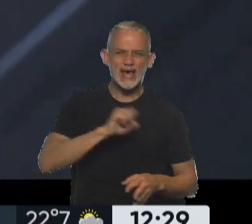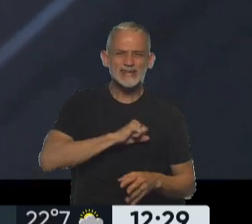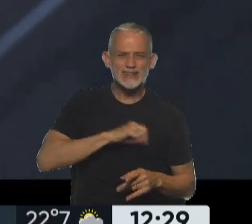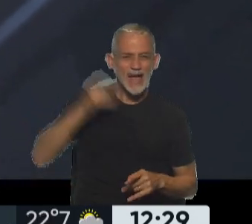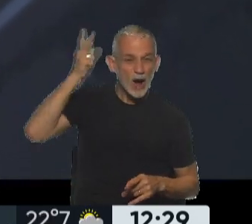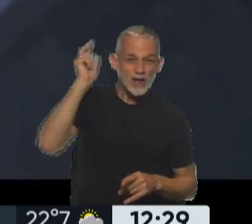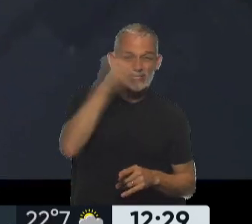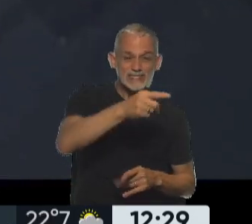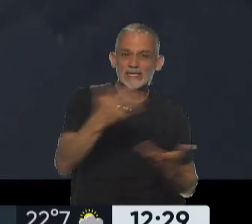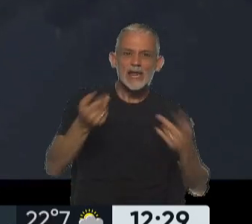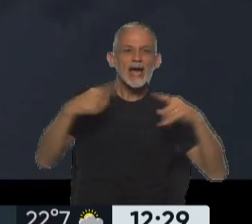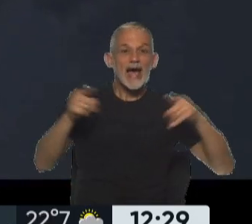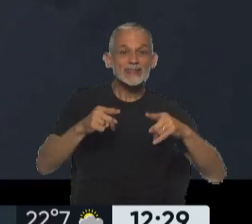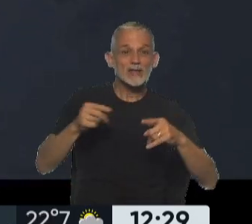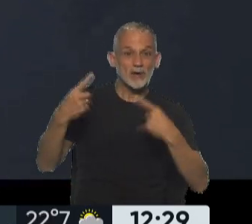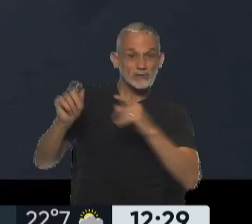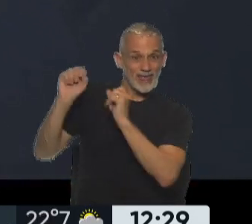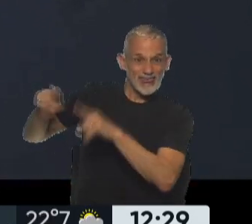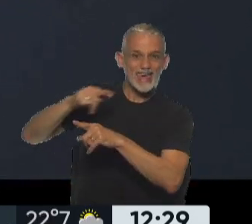Chile, cantando a Víctor Jara?